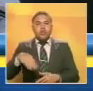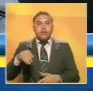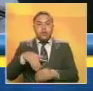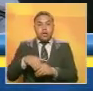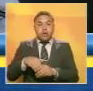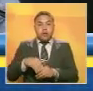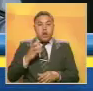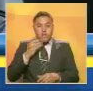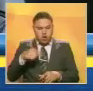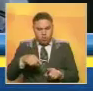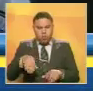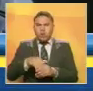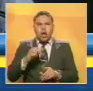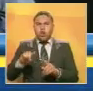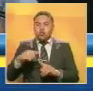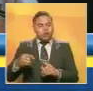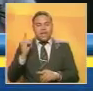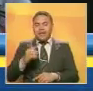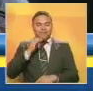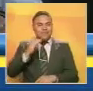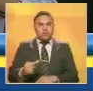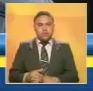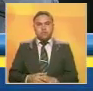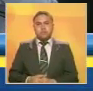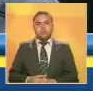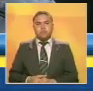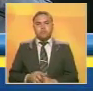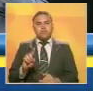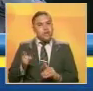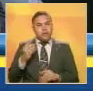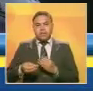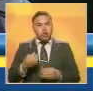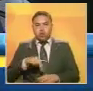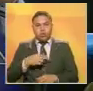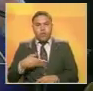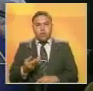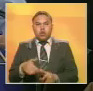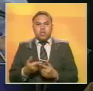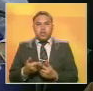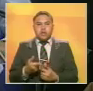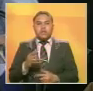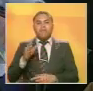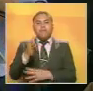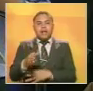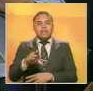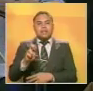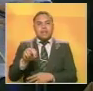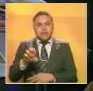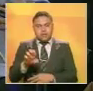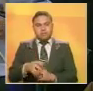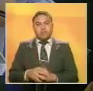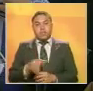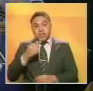estamos votando donde es, tenemos que ir a reclamar. Esa es la primera auditoría y no la podemos hacer nosotros. ¿Dónde se reclama? En el CNE. Aseguró que